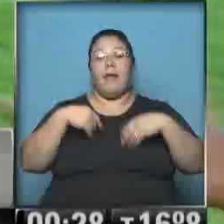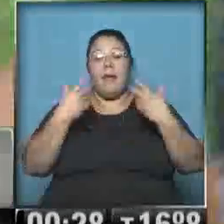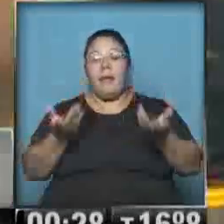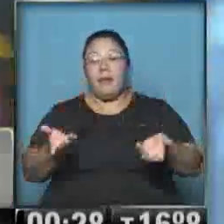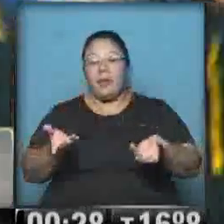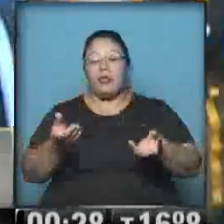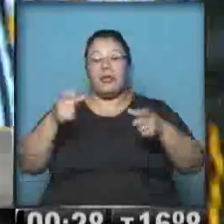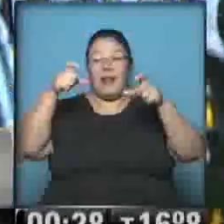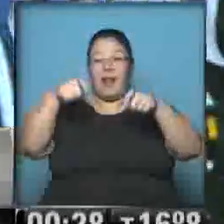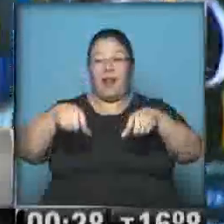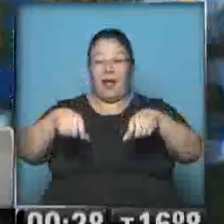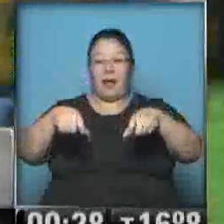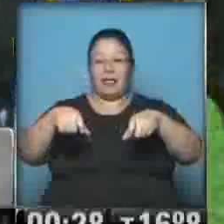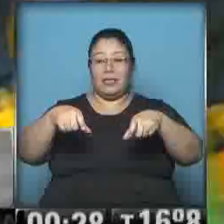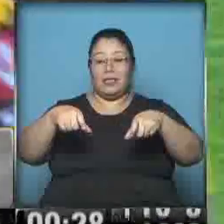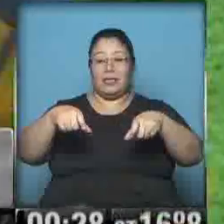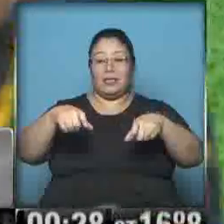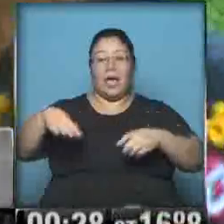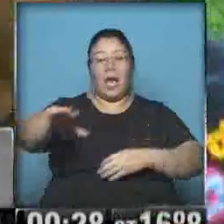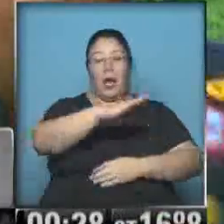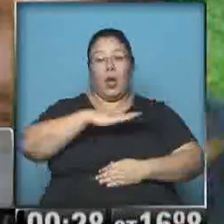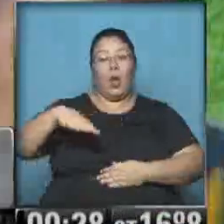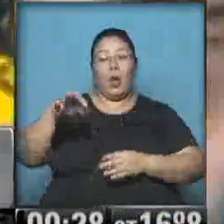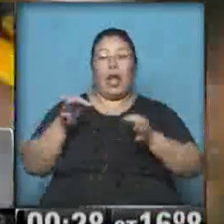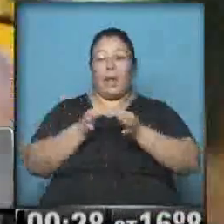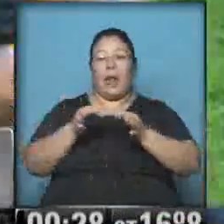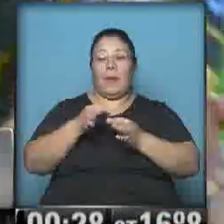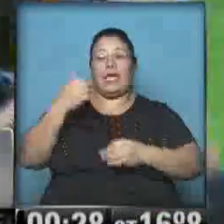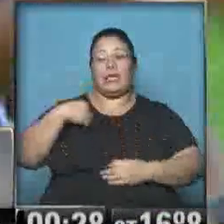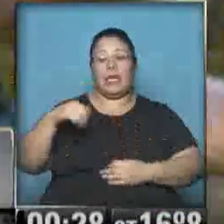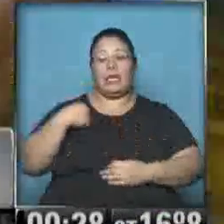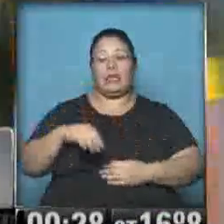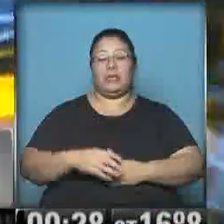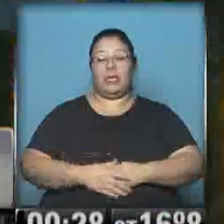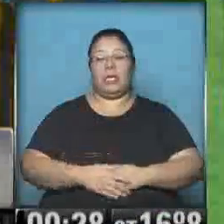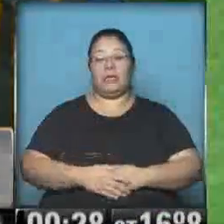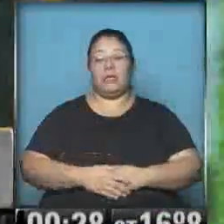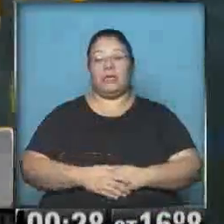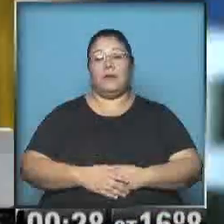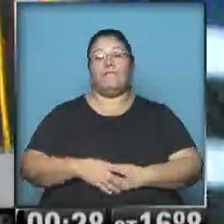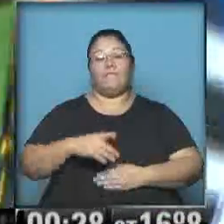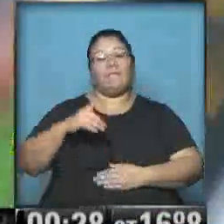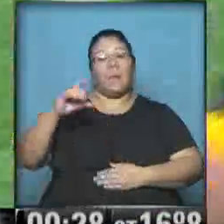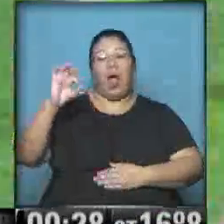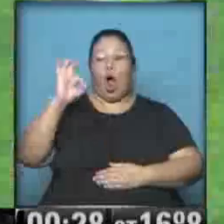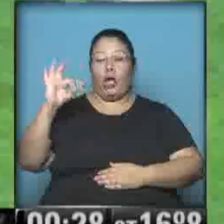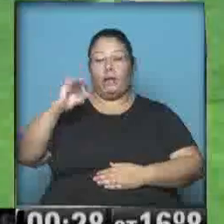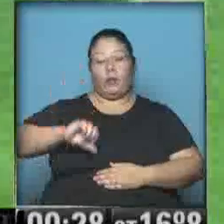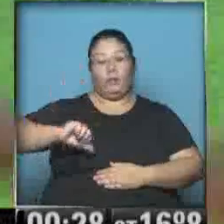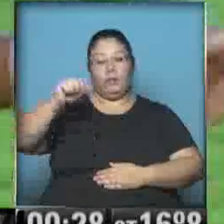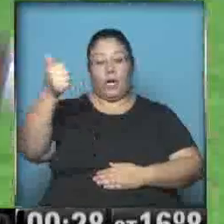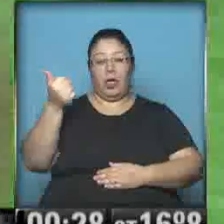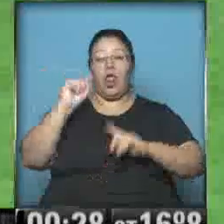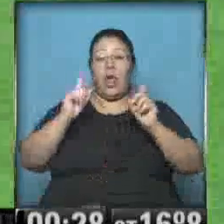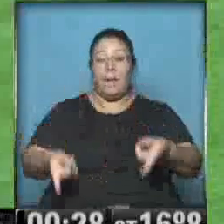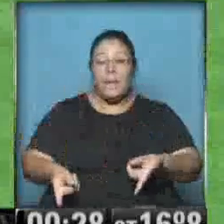Malvinas Argentinas se despedía ante su gente con una goleada abajo. 3-0, triunfo de Olimpo. Y triunfo también de Belgrano